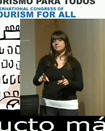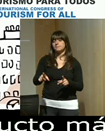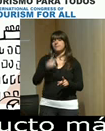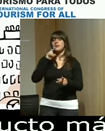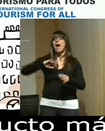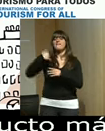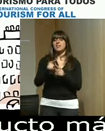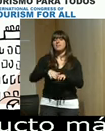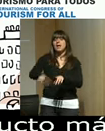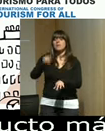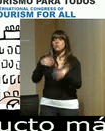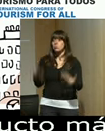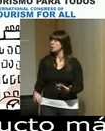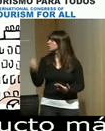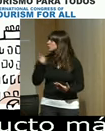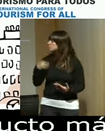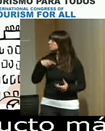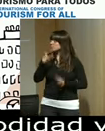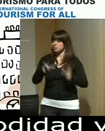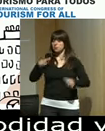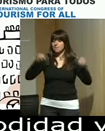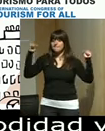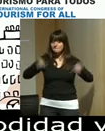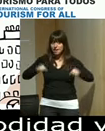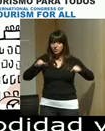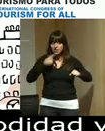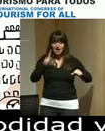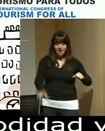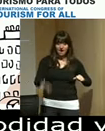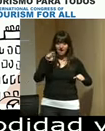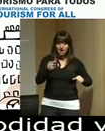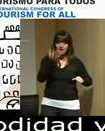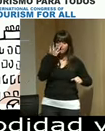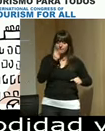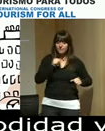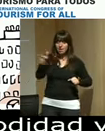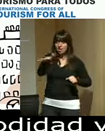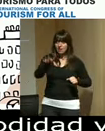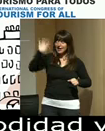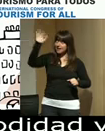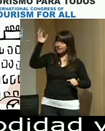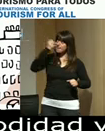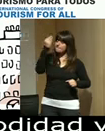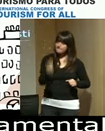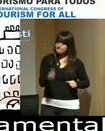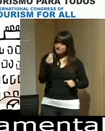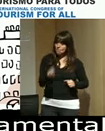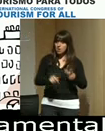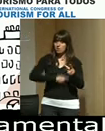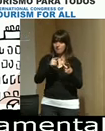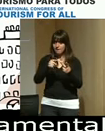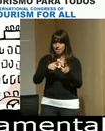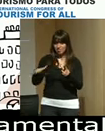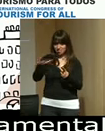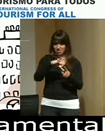mayores demandan destinos donde prima el buen clima, con el predominio de espacios de paseo atractivo